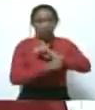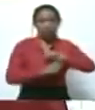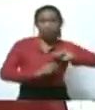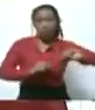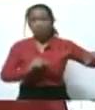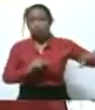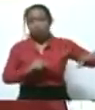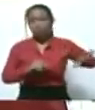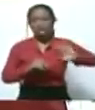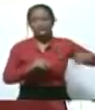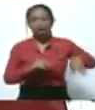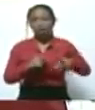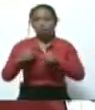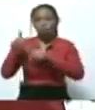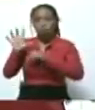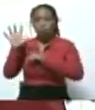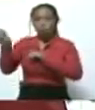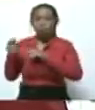consiguen.